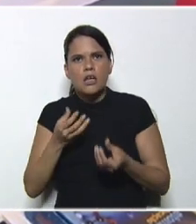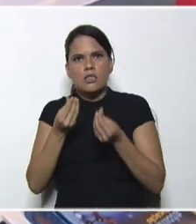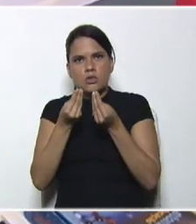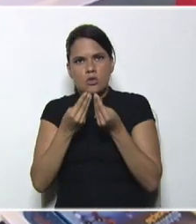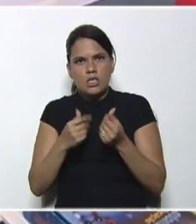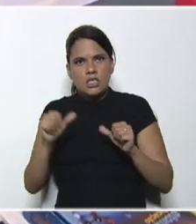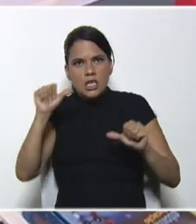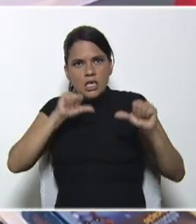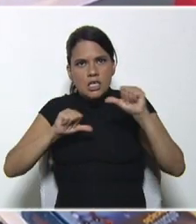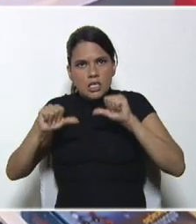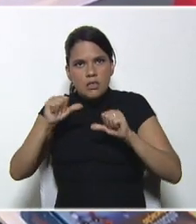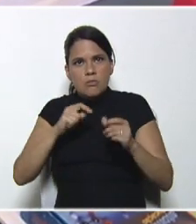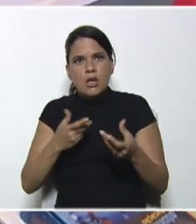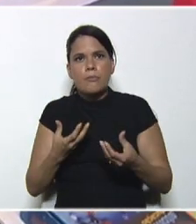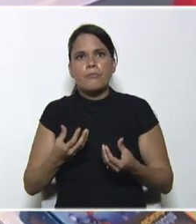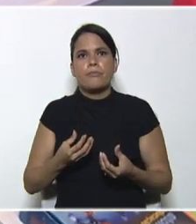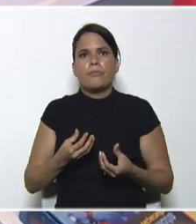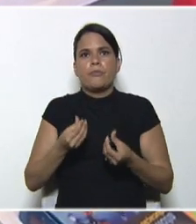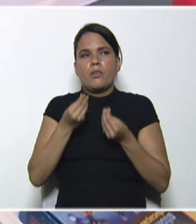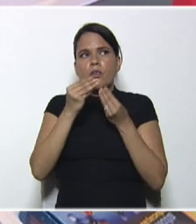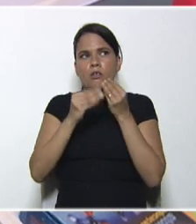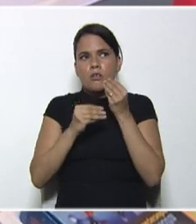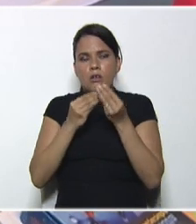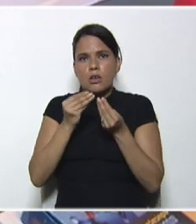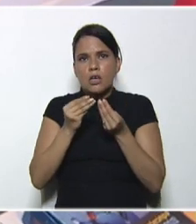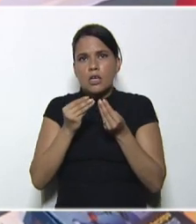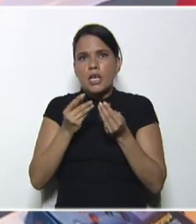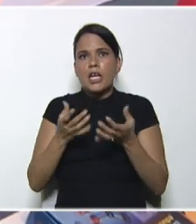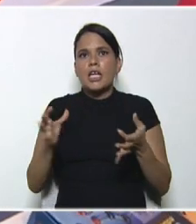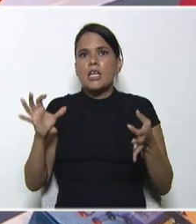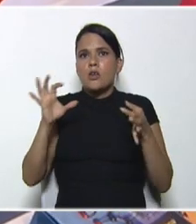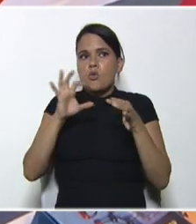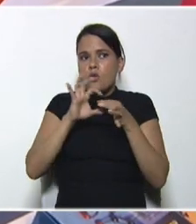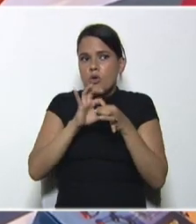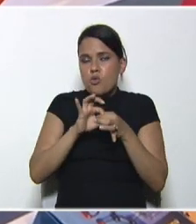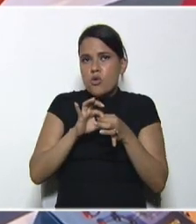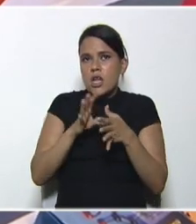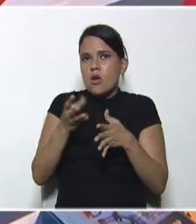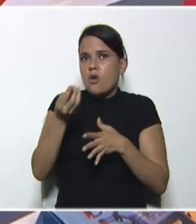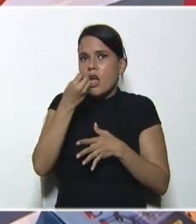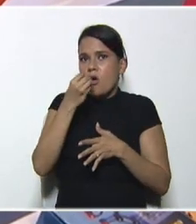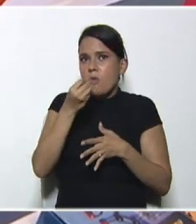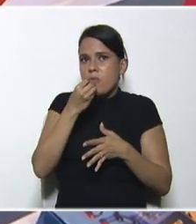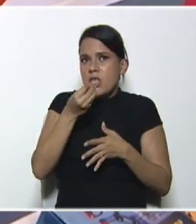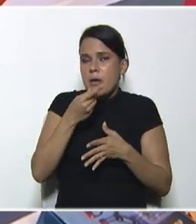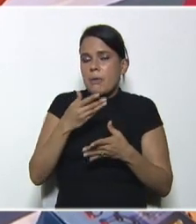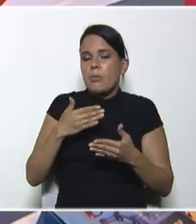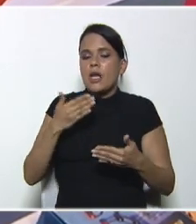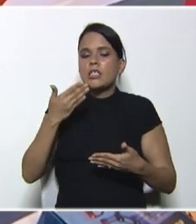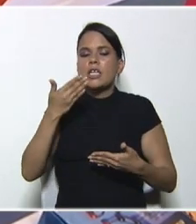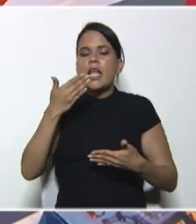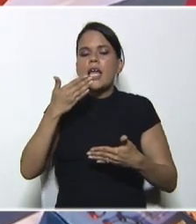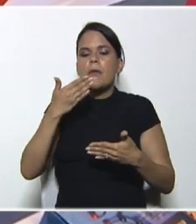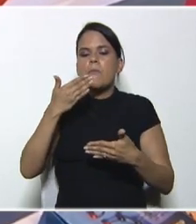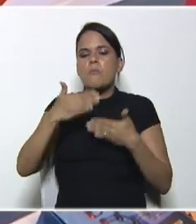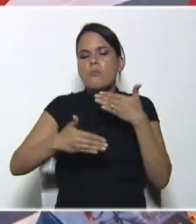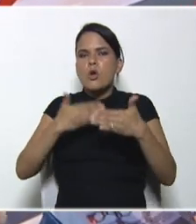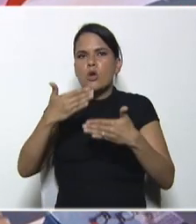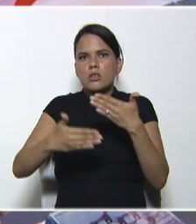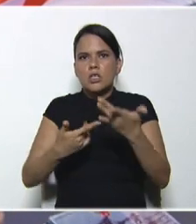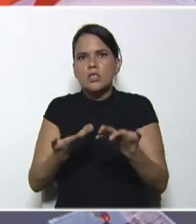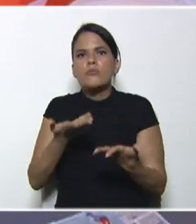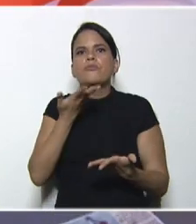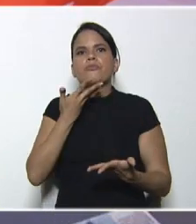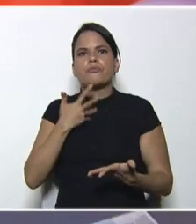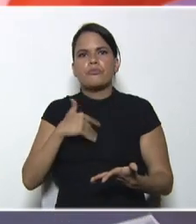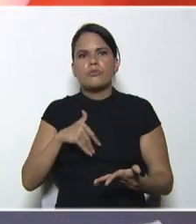químicas con la saliva que interactúa con los alimentos para poder hacer el proceso digestivo. Luego,